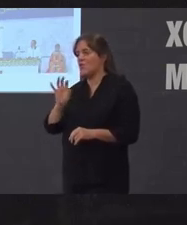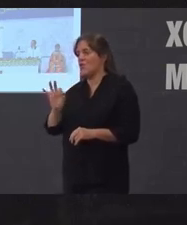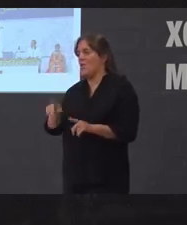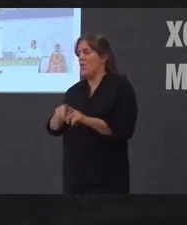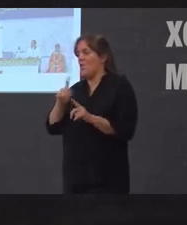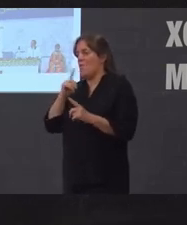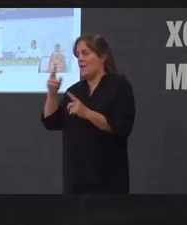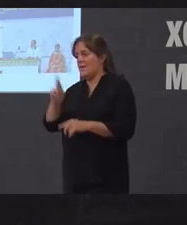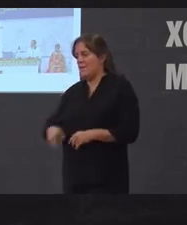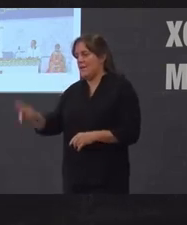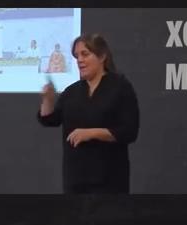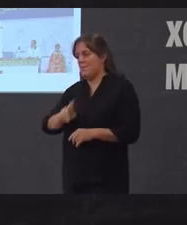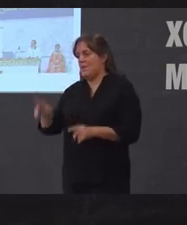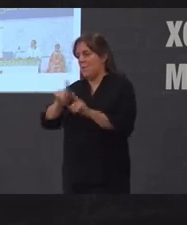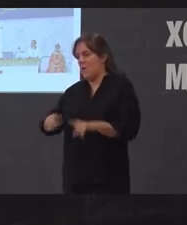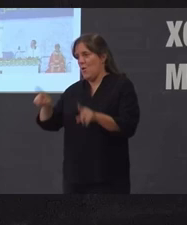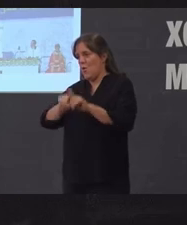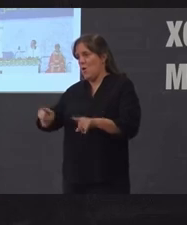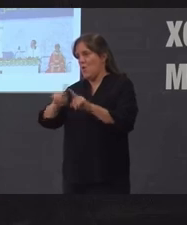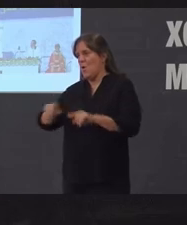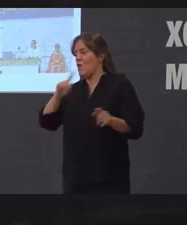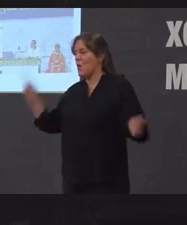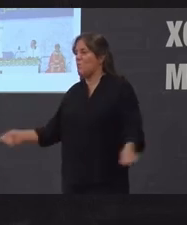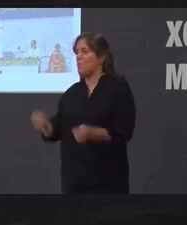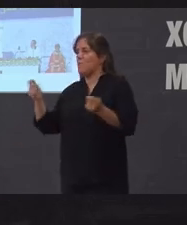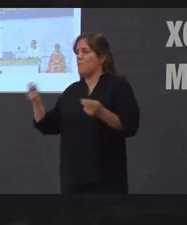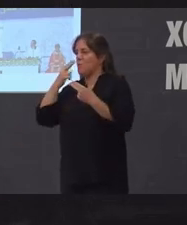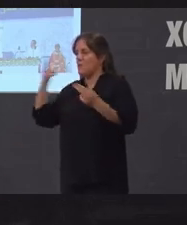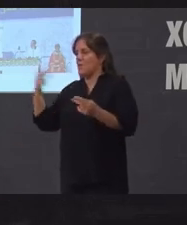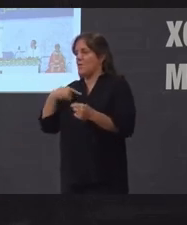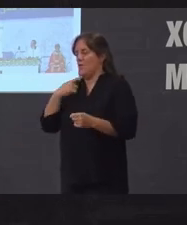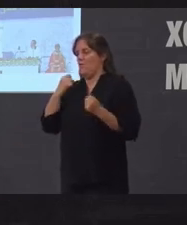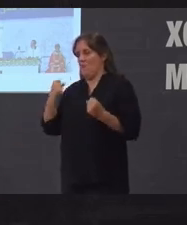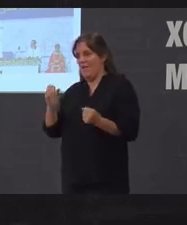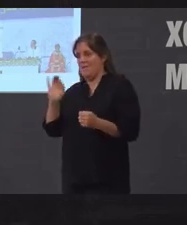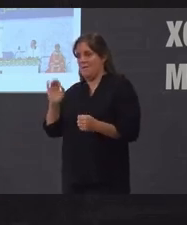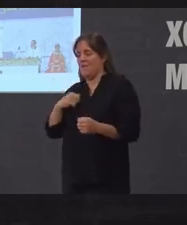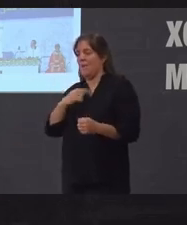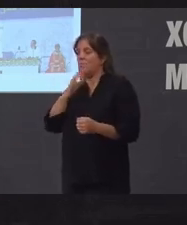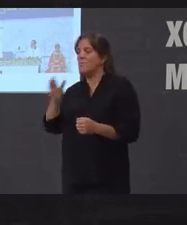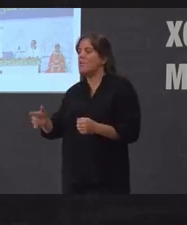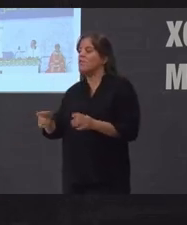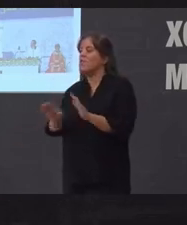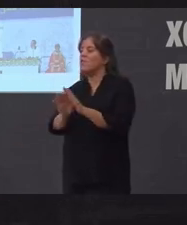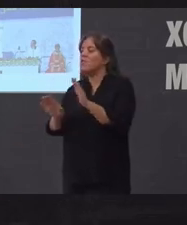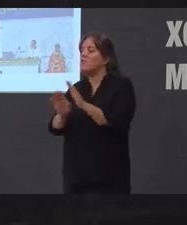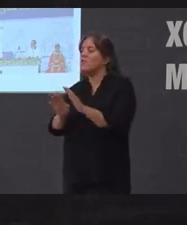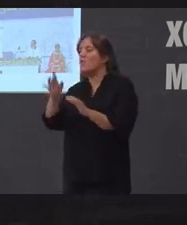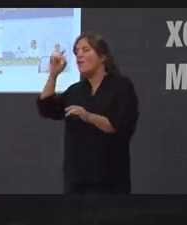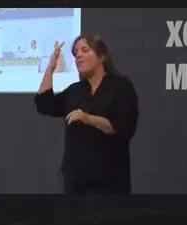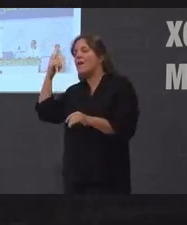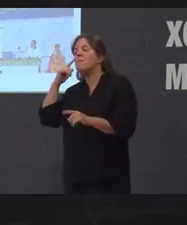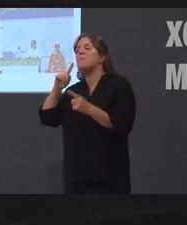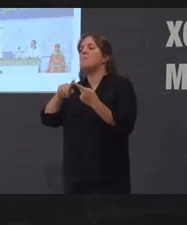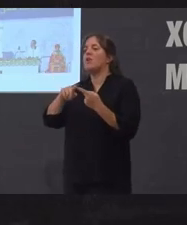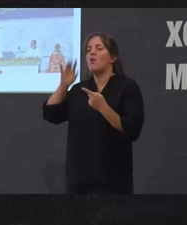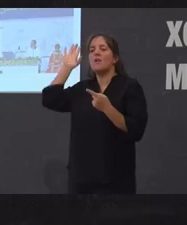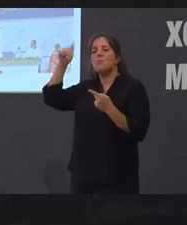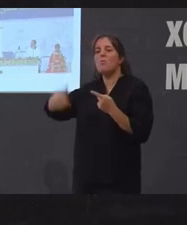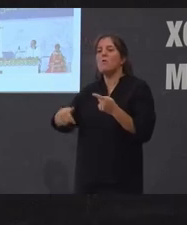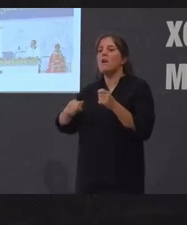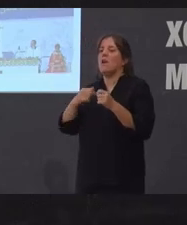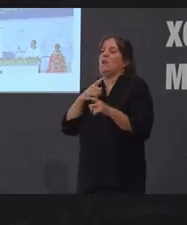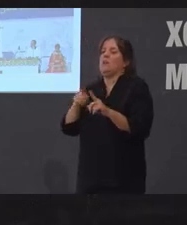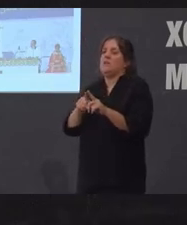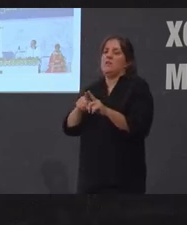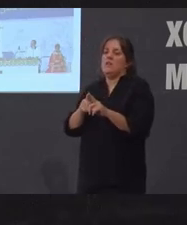insistentemente, claro, 40 anos de propaganda política é moi forte. Entón, segue a ser unha idea de, primeiro, a república e o demo.